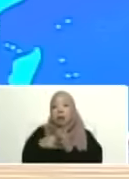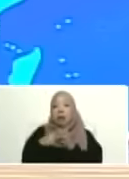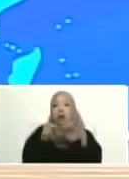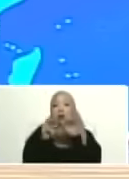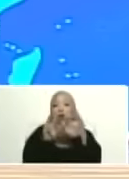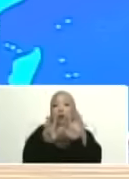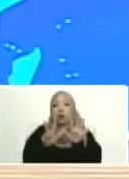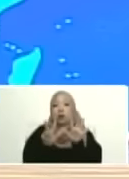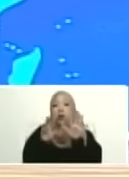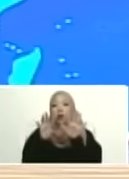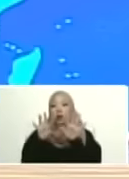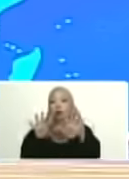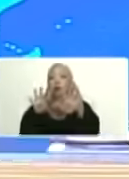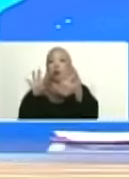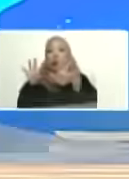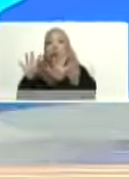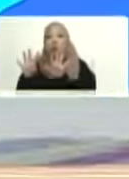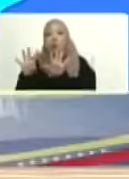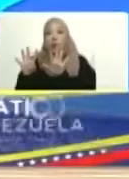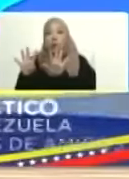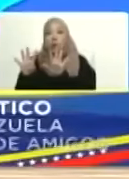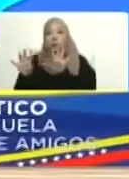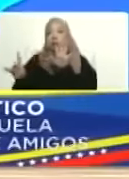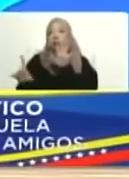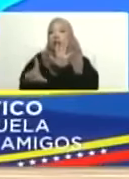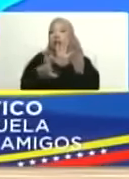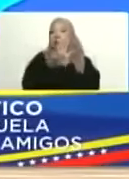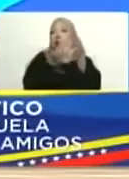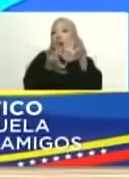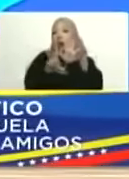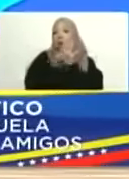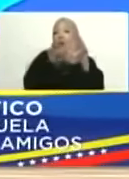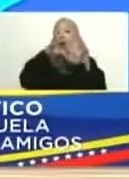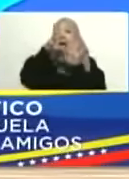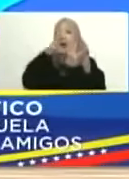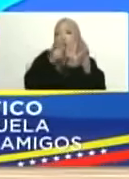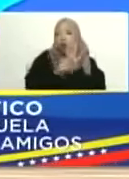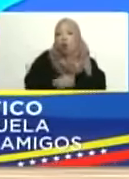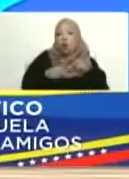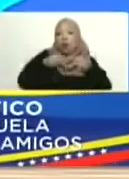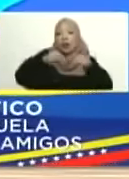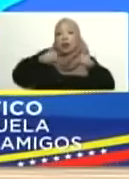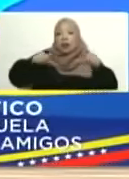1899, que pretendió legalizar el despojo territorial